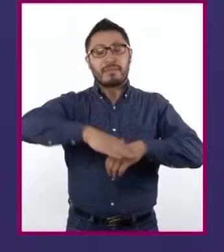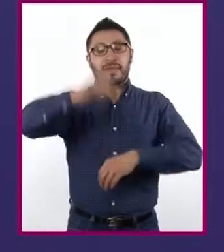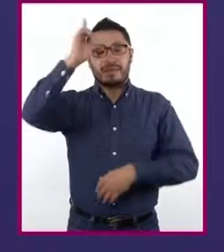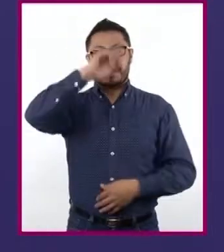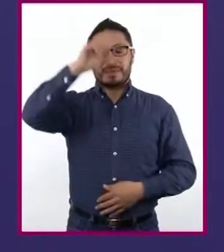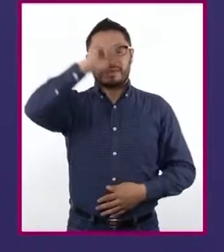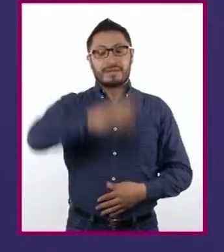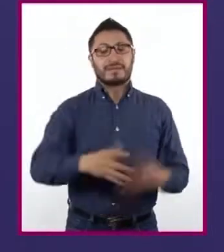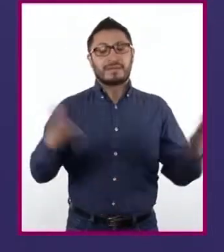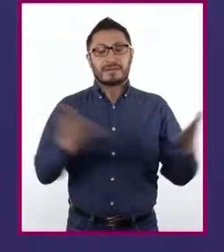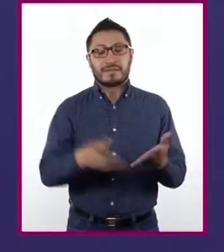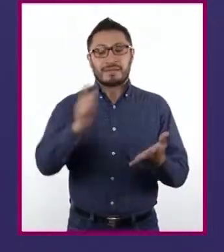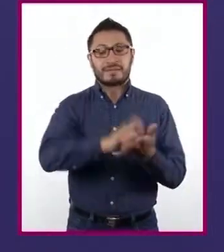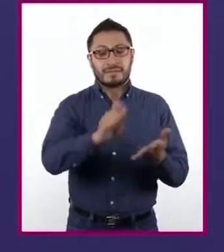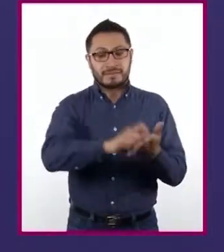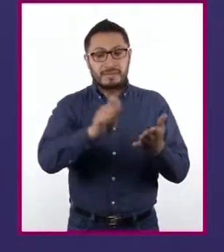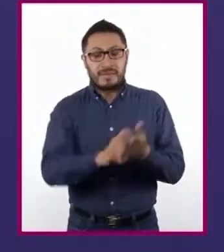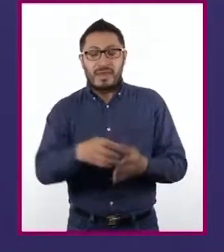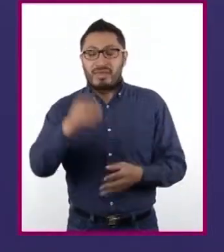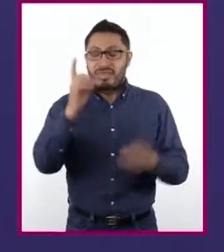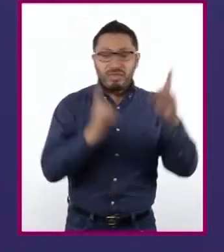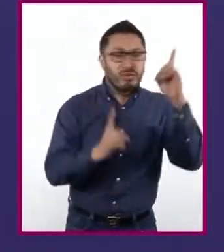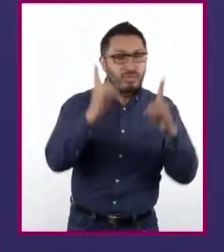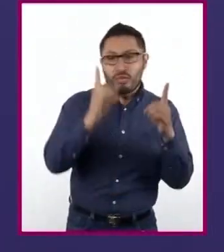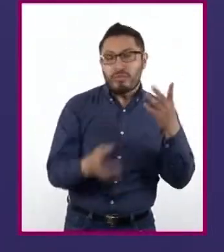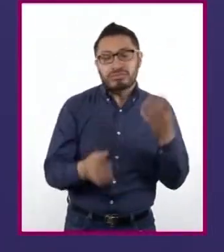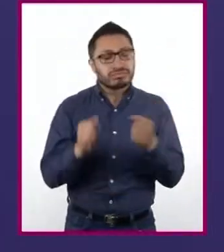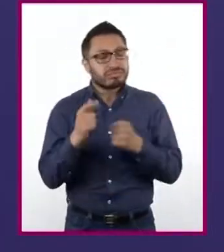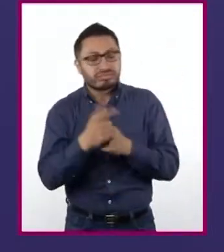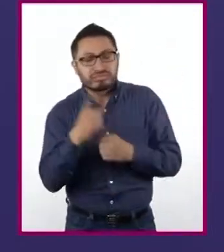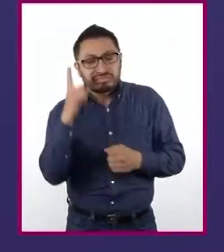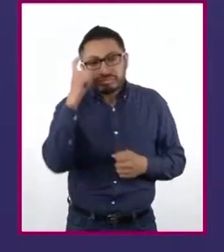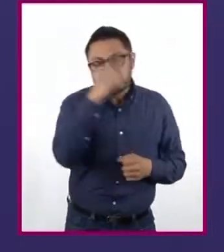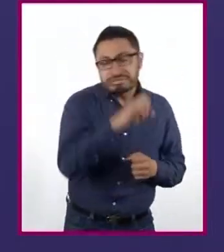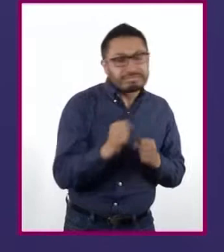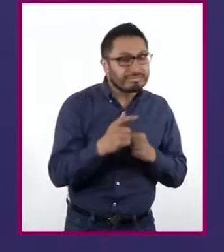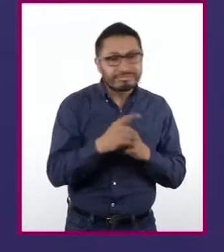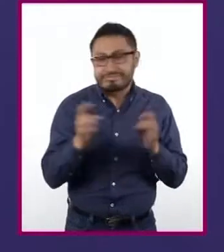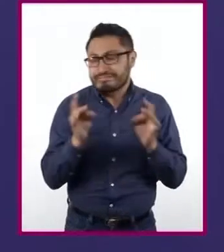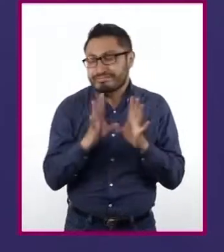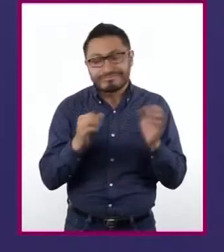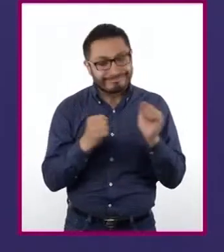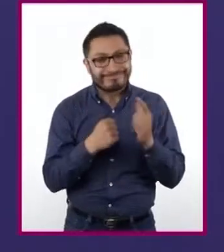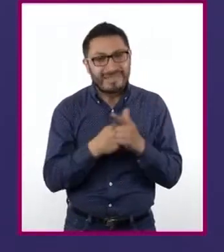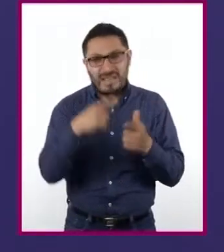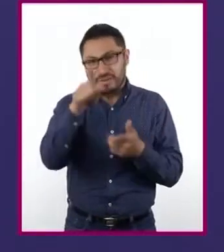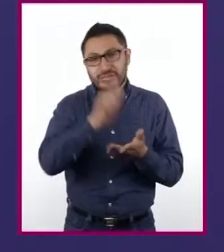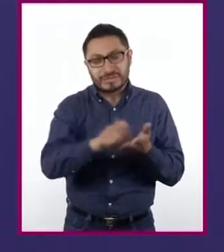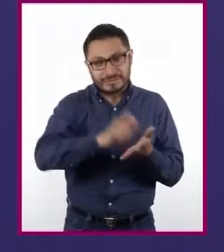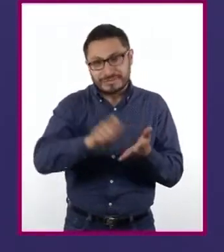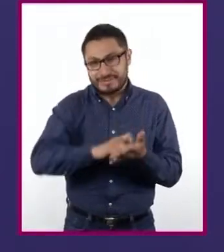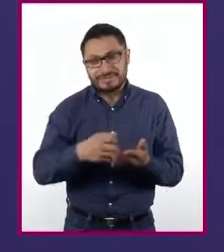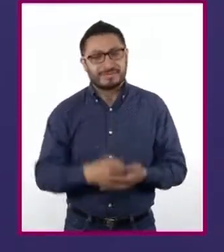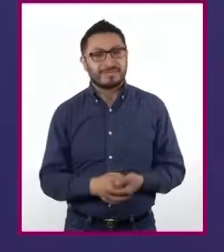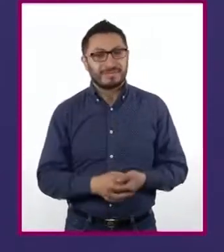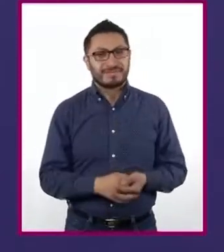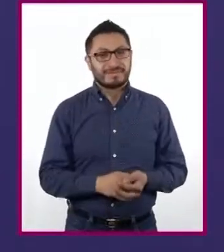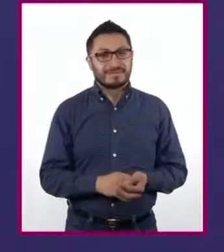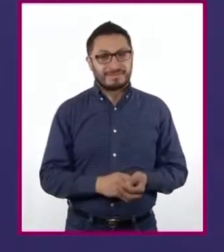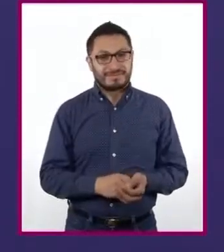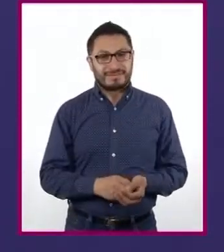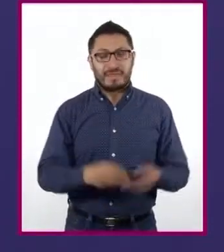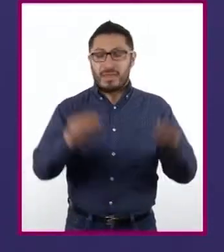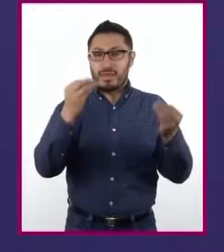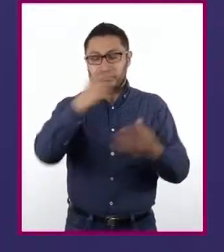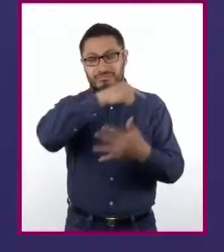recomiendo llevar un registro de las dudas, inquietudes o dificultades que les surjan durante el planteamiento de esta sesión.